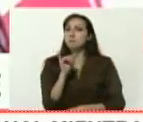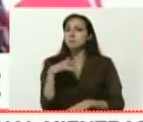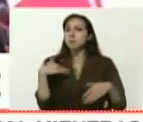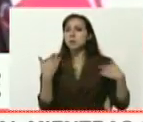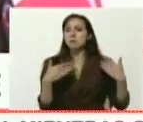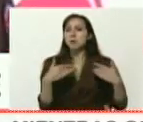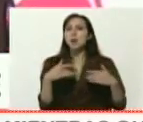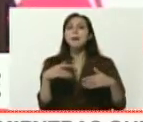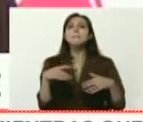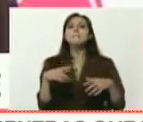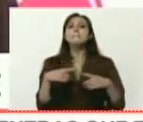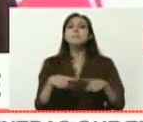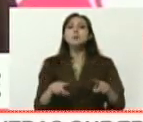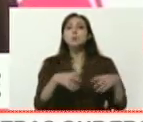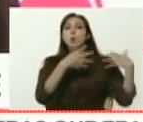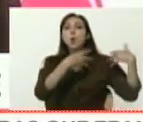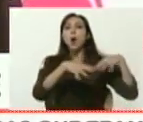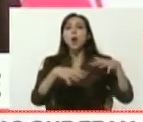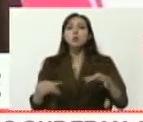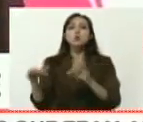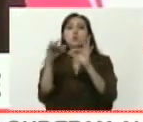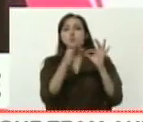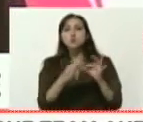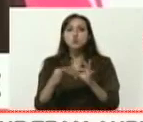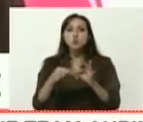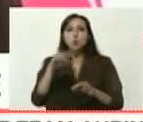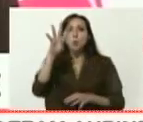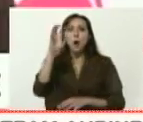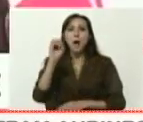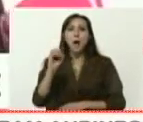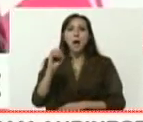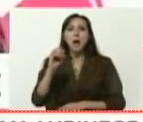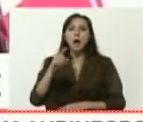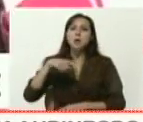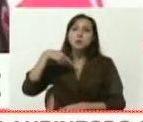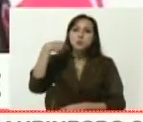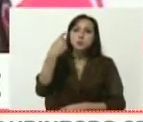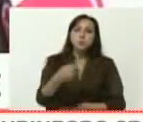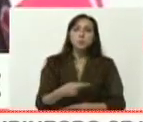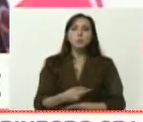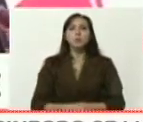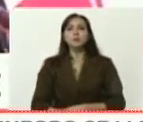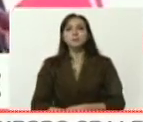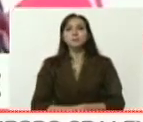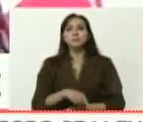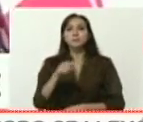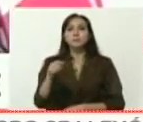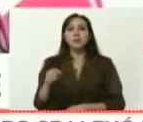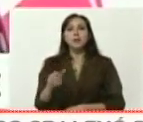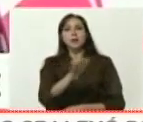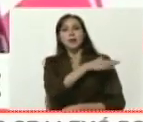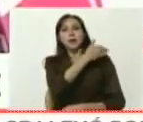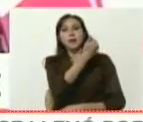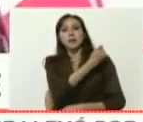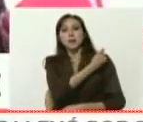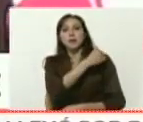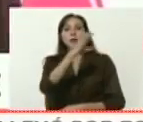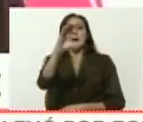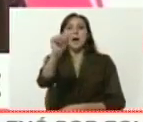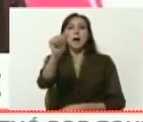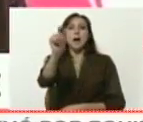unido. 40 años después, el general Cipriano Castro levanta nuevamente la antorcha